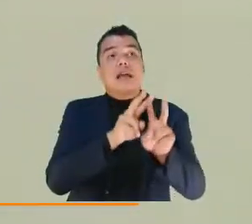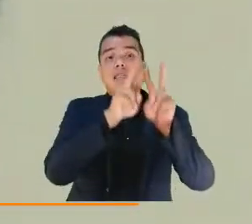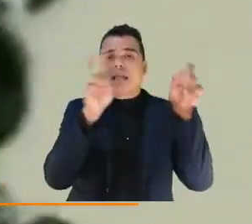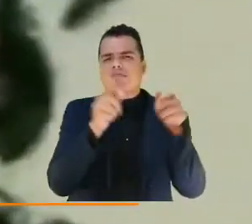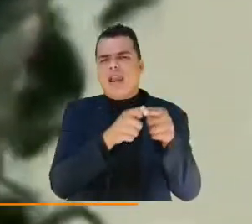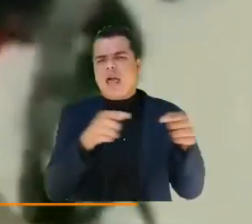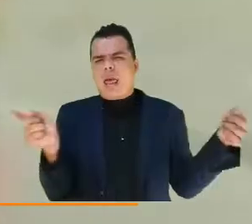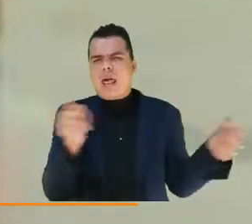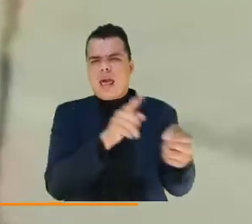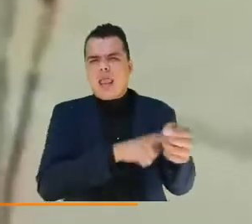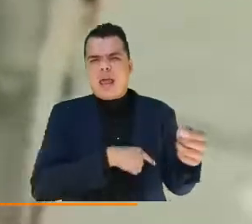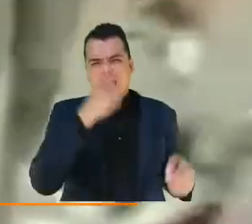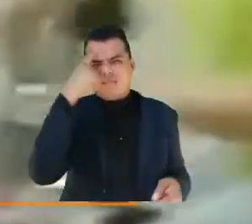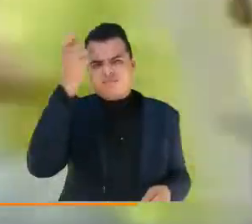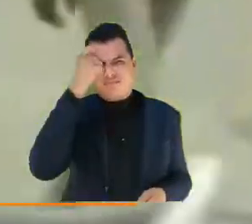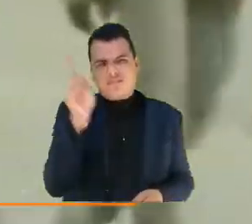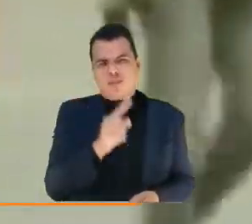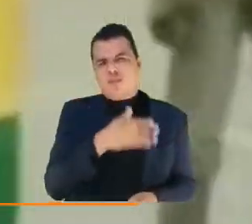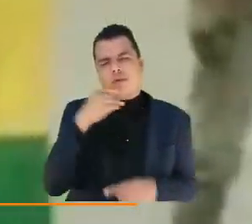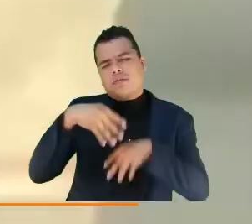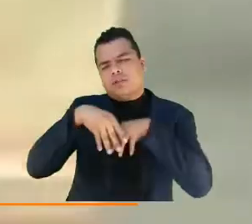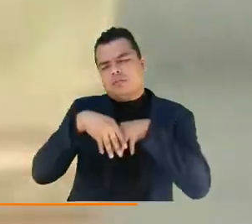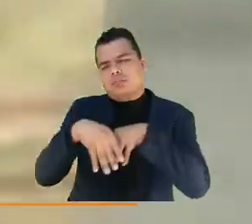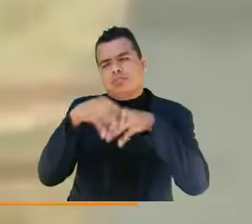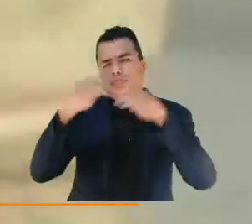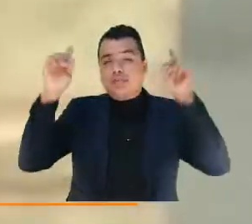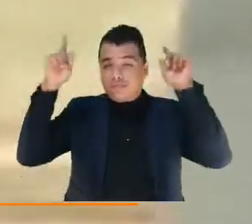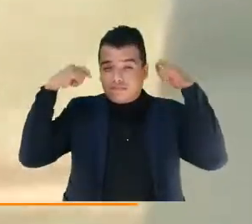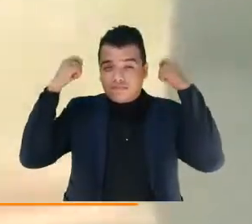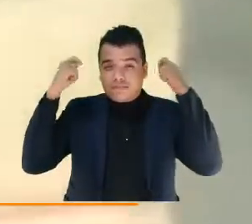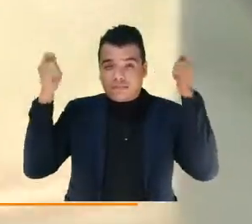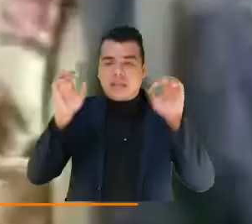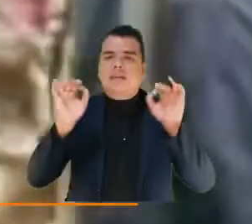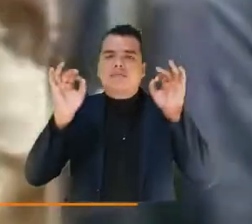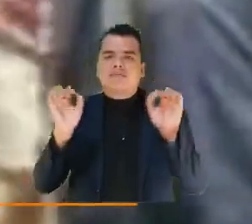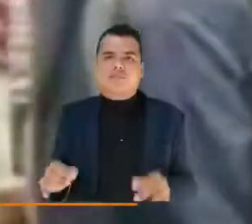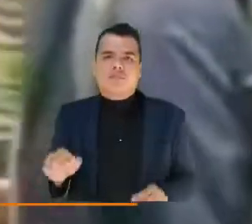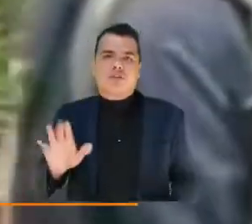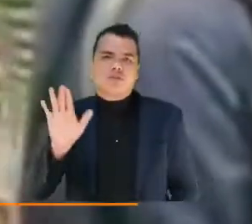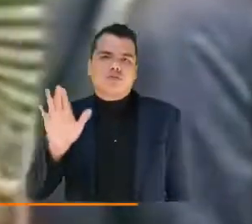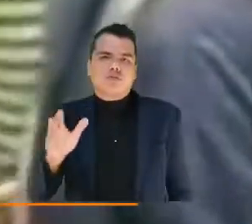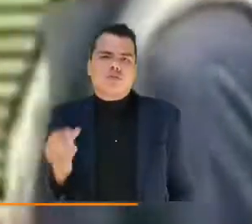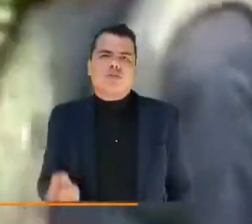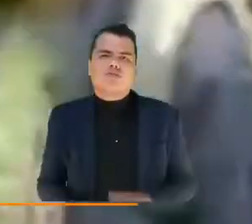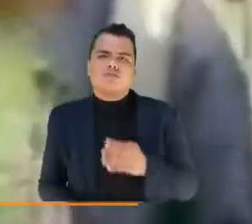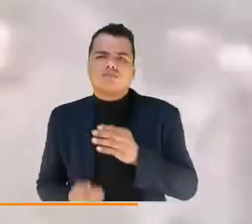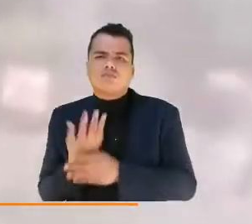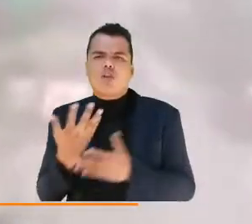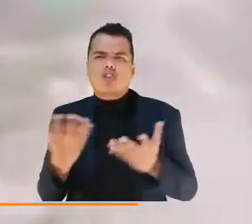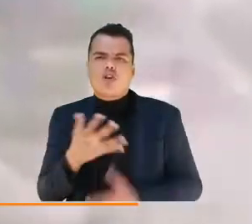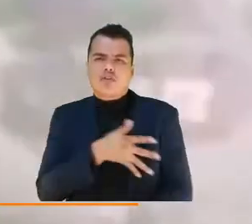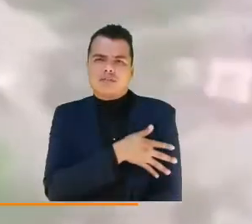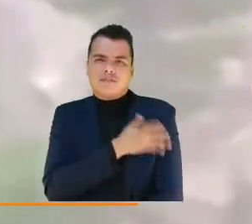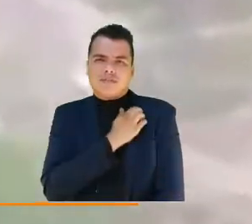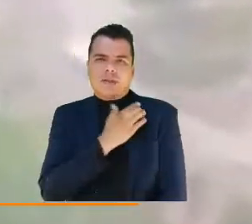esta movilización, le colocaron Marcha de los Turbantes. Esto surgió, pues digamos que en Santander de Quilichao, en